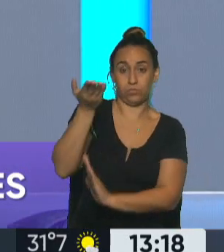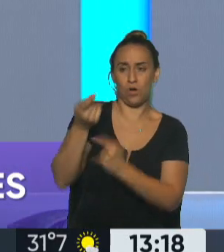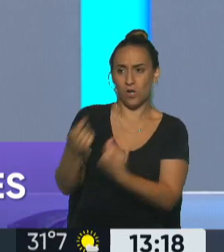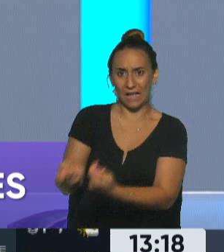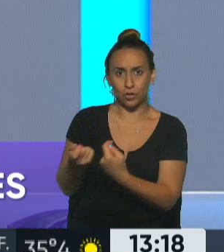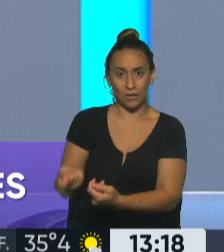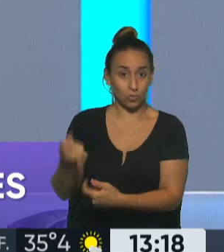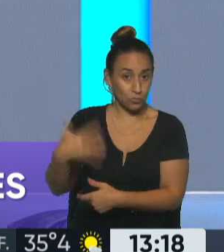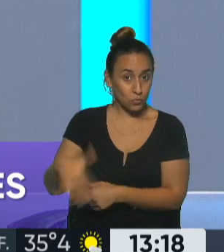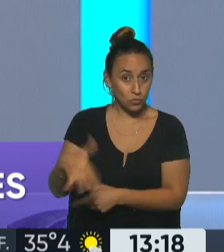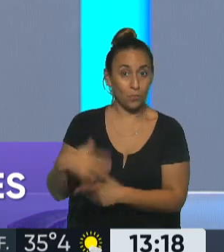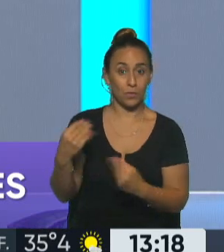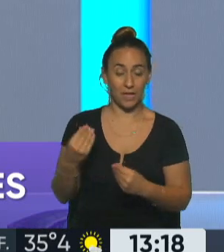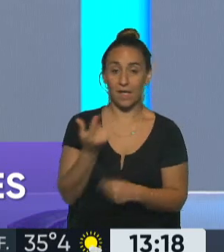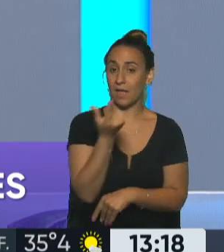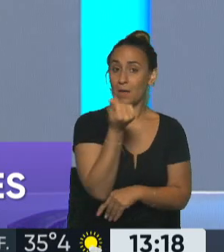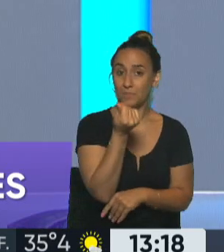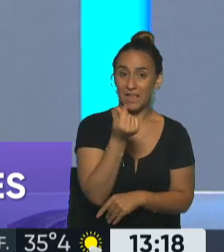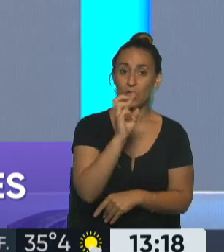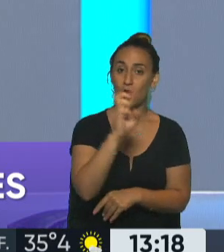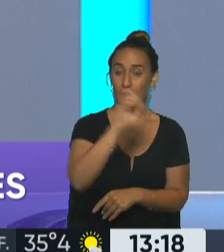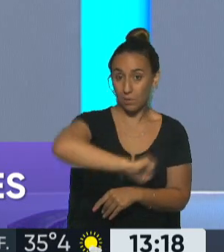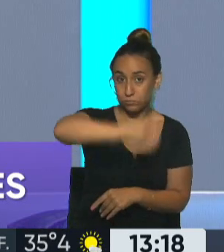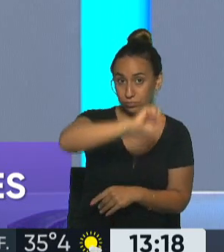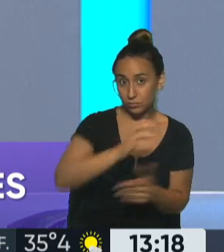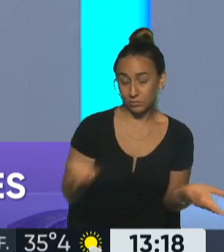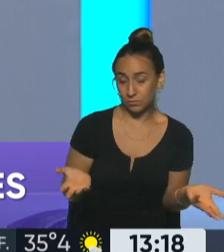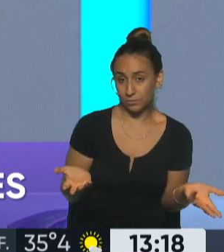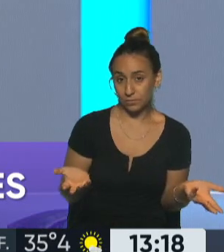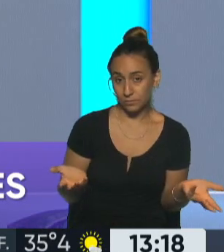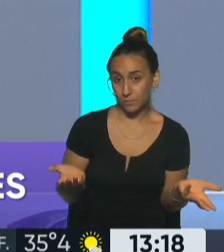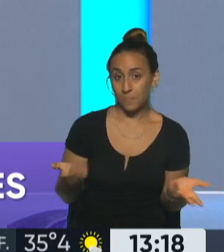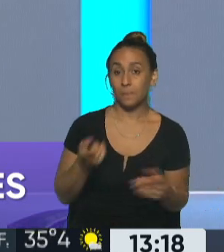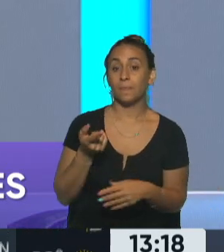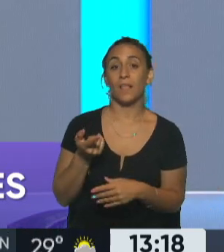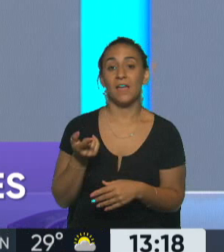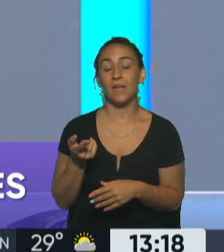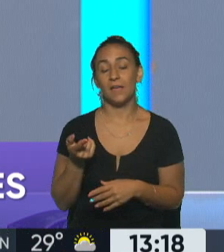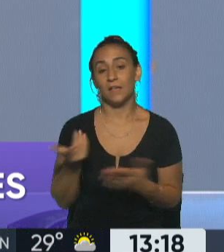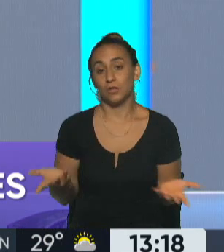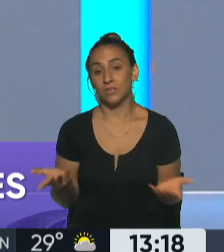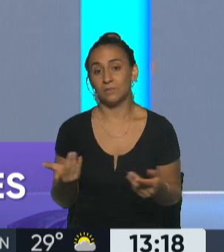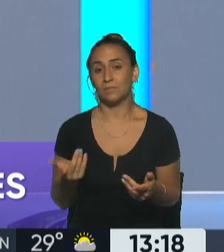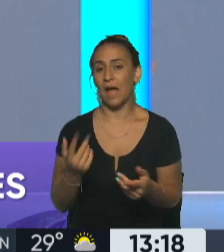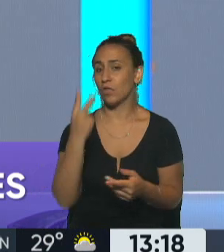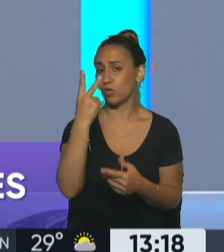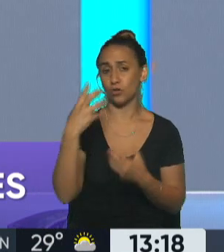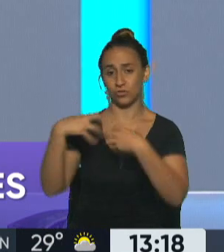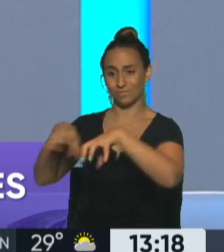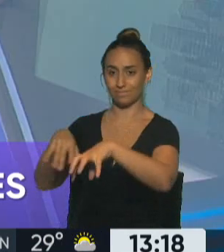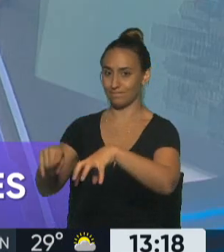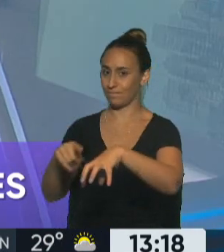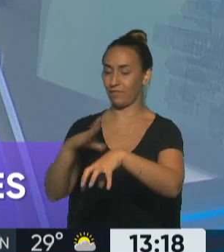de la devaluación y la inflación con lo cual hay sectores en dificultades quizás no son los que mejor representados están en la mesa de